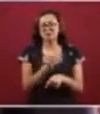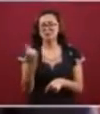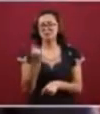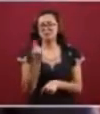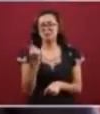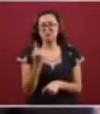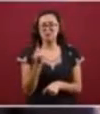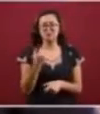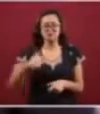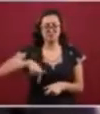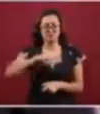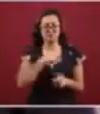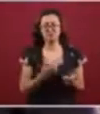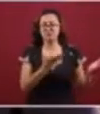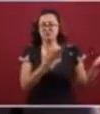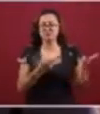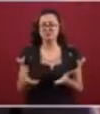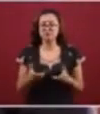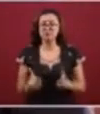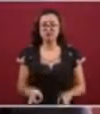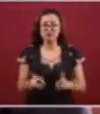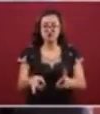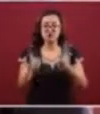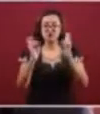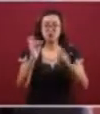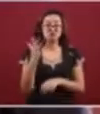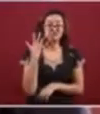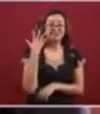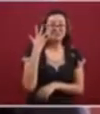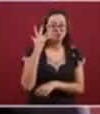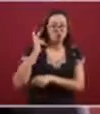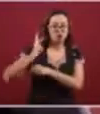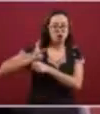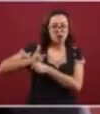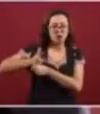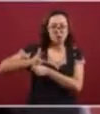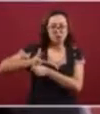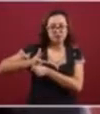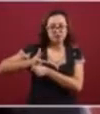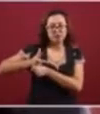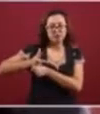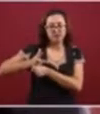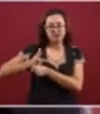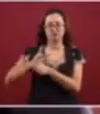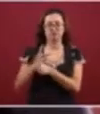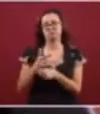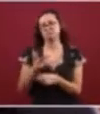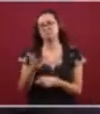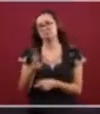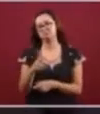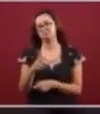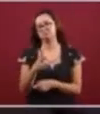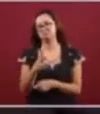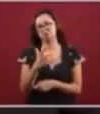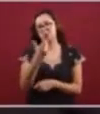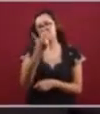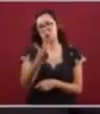recién llegamos nosotros, se robaron 5 cámaras. 5 cámaras con